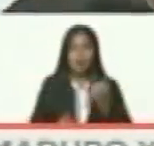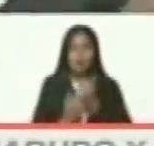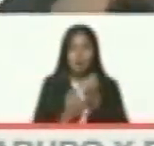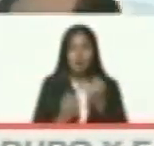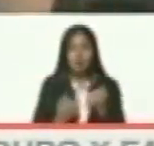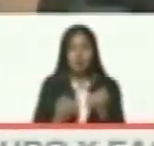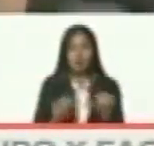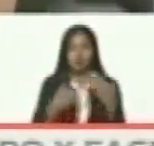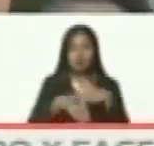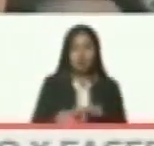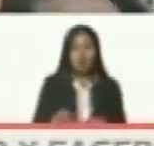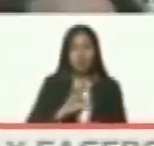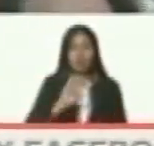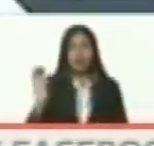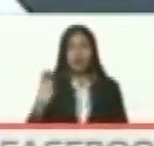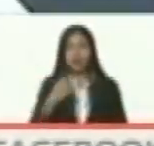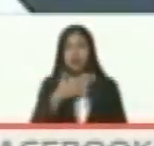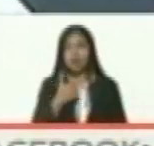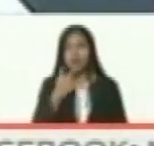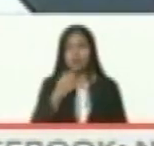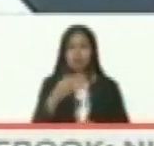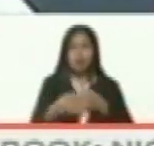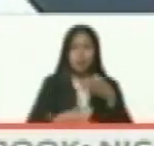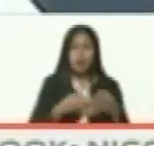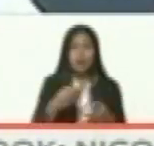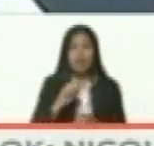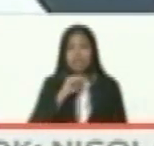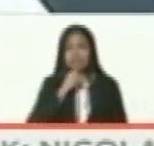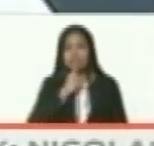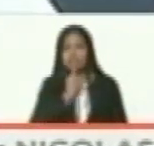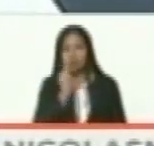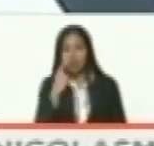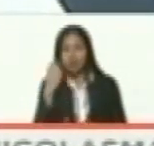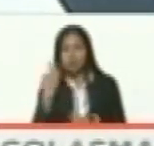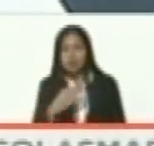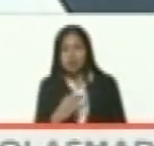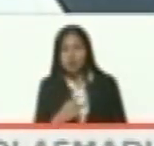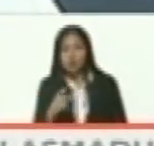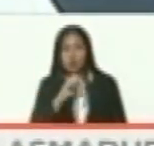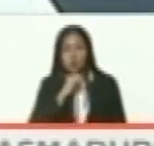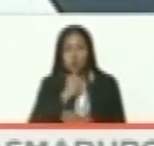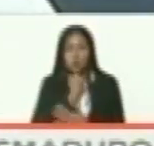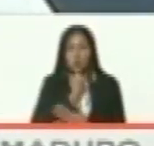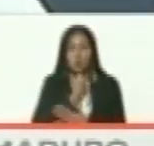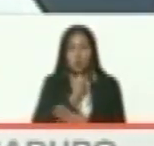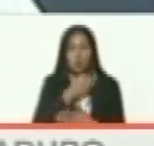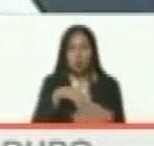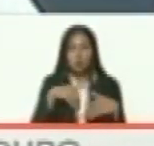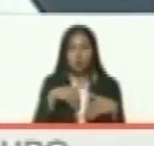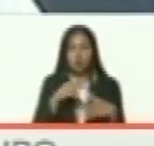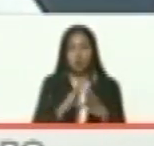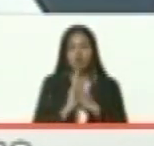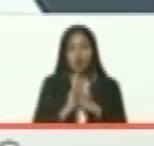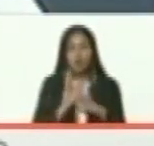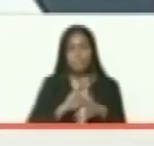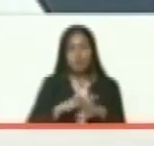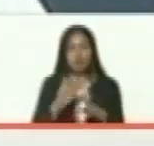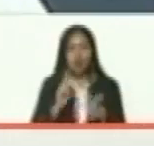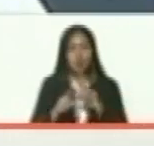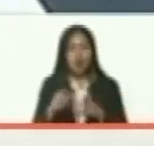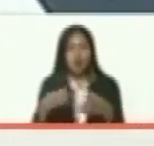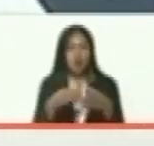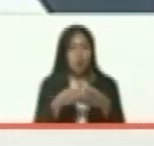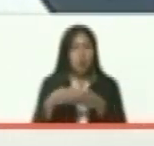la integridad del país. Quería decirles ese secreto, eso sí, me lo guardan, porque ha habido